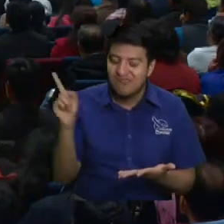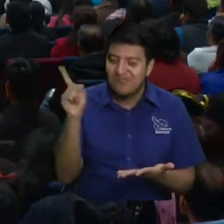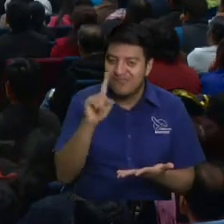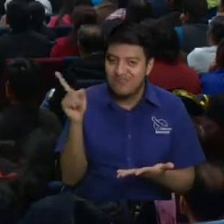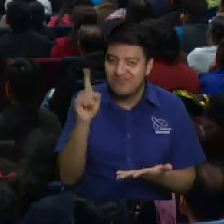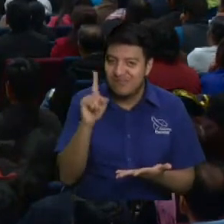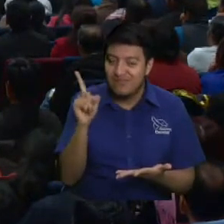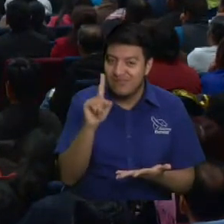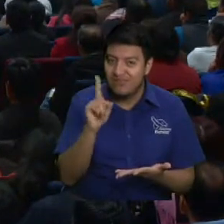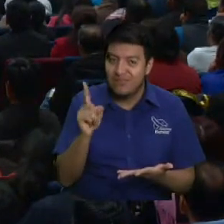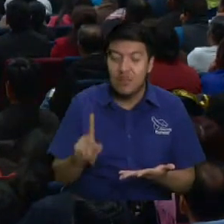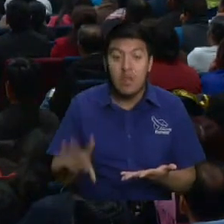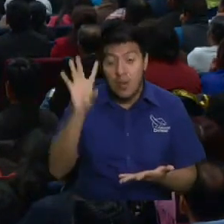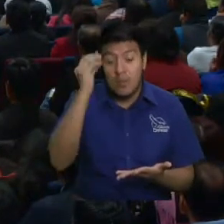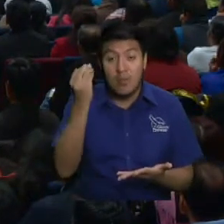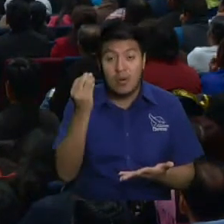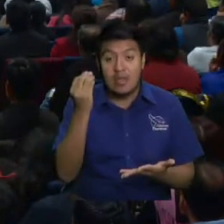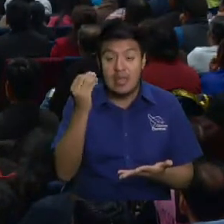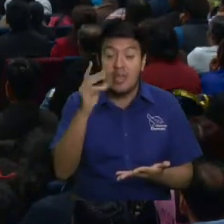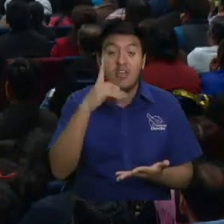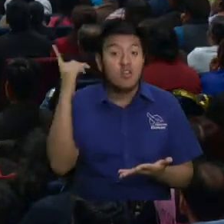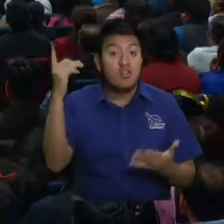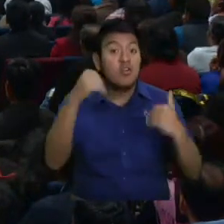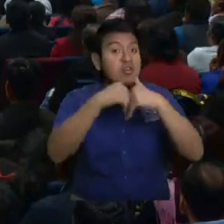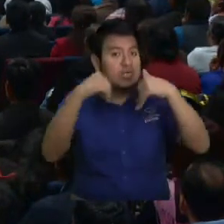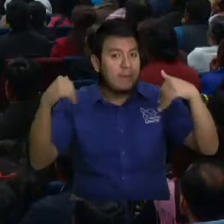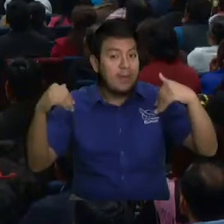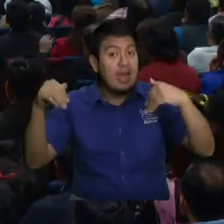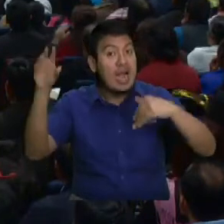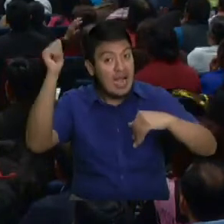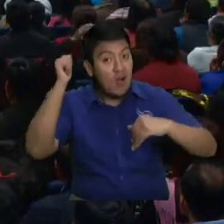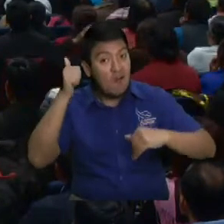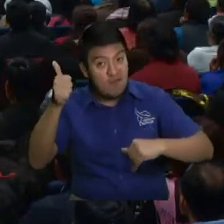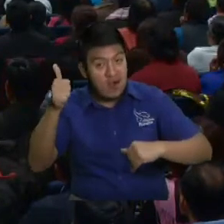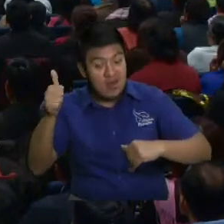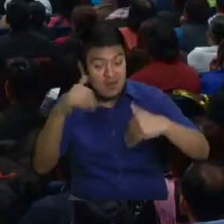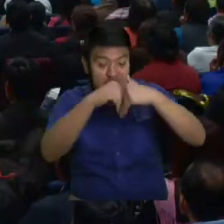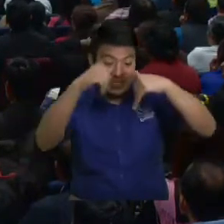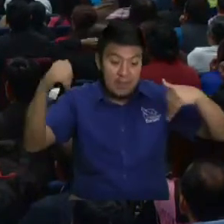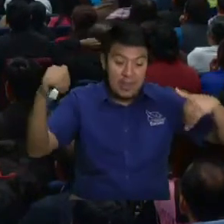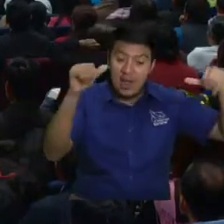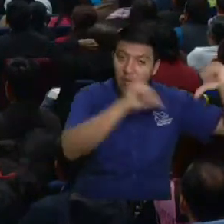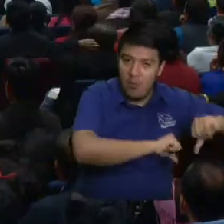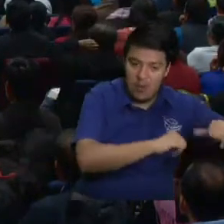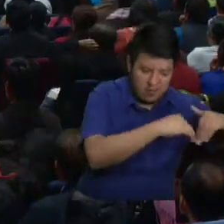lo que Dios juntó no lo separa el hombre, lo que Dios separó no lo junte usted.